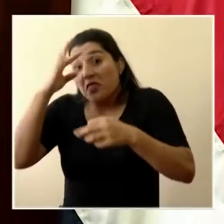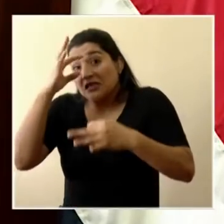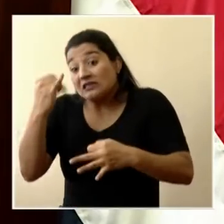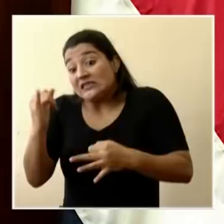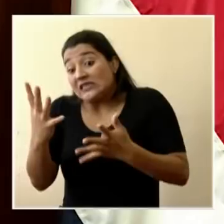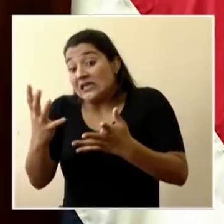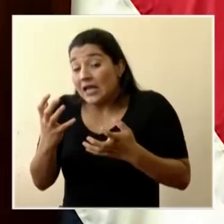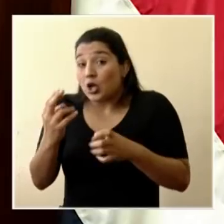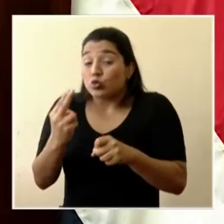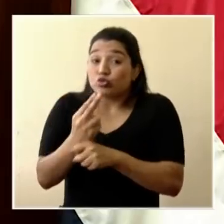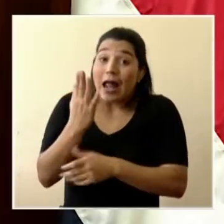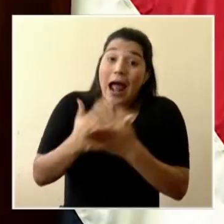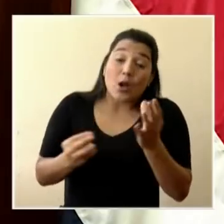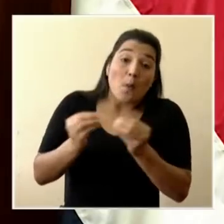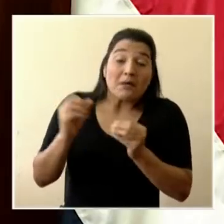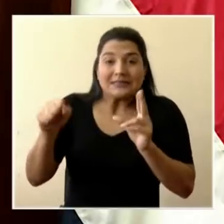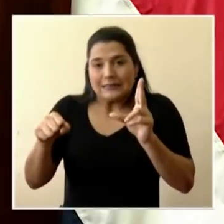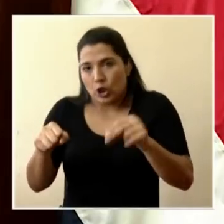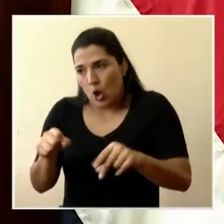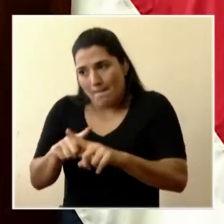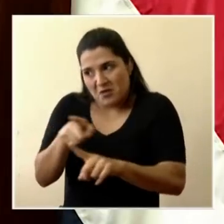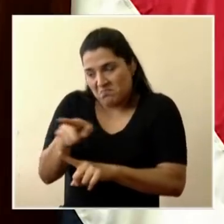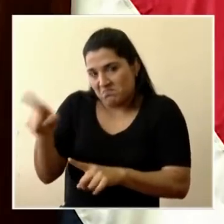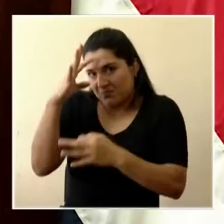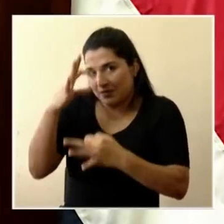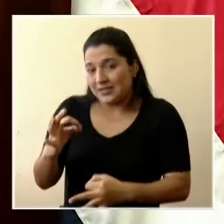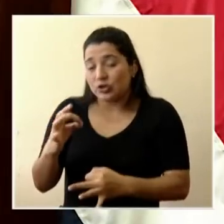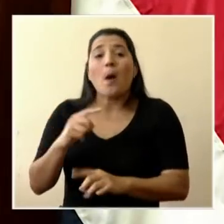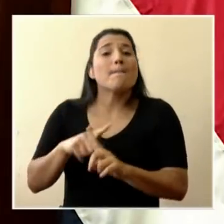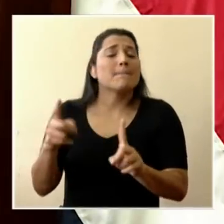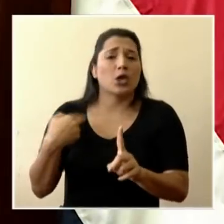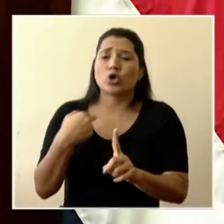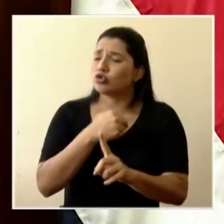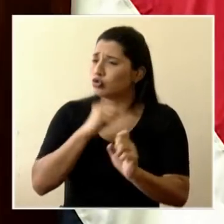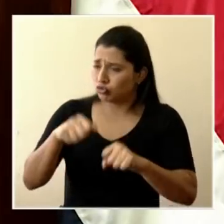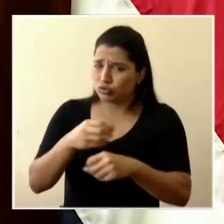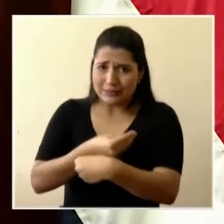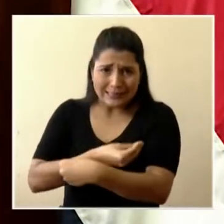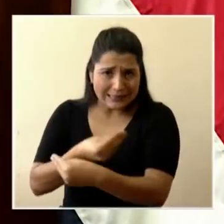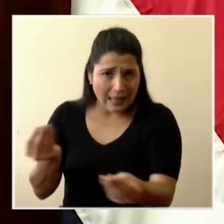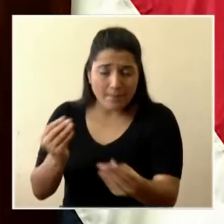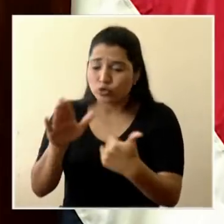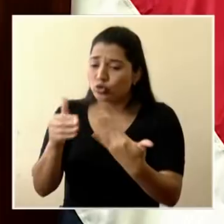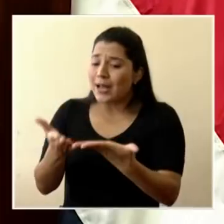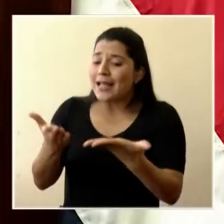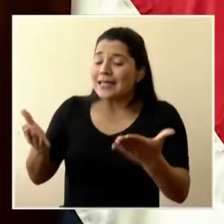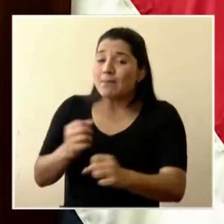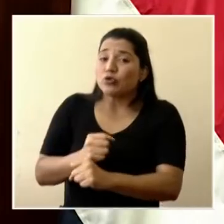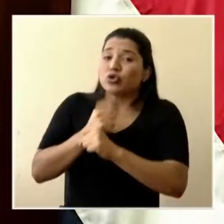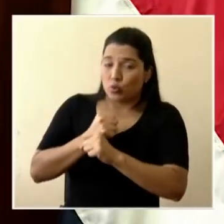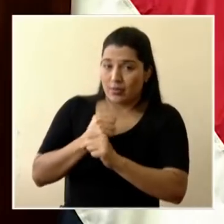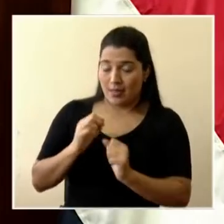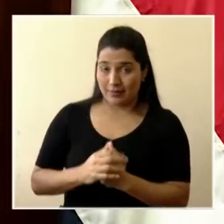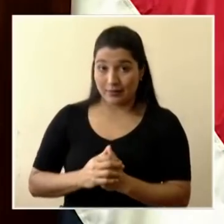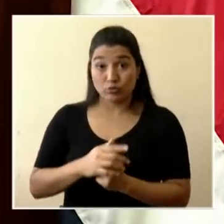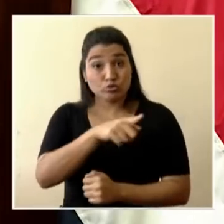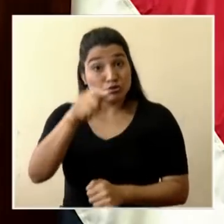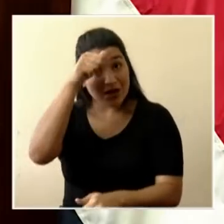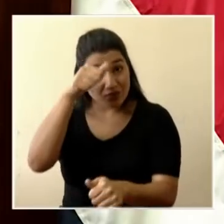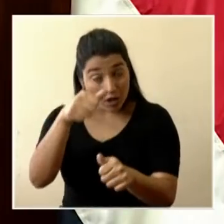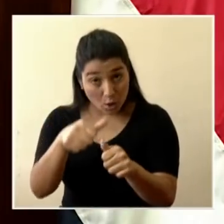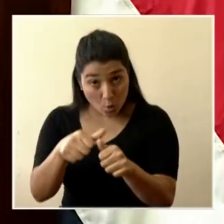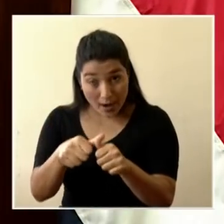las implicaciones en esa línea, pero se trata de facilitarles todos los implementos que tengamos a mano. Recordemos que de todos